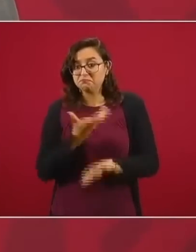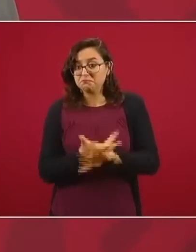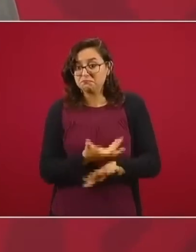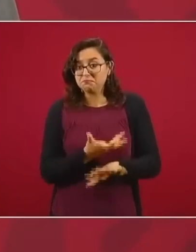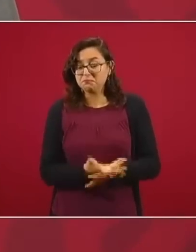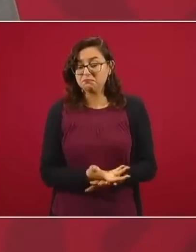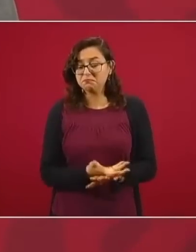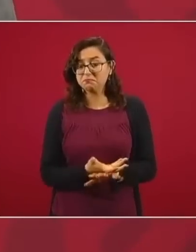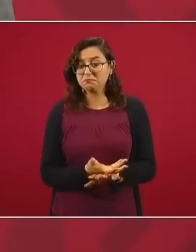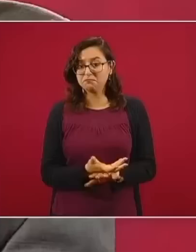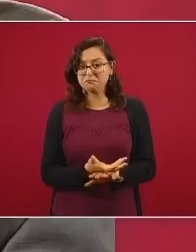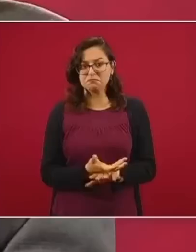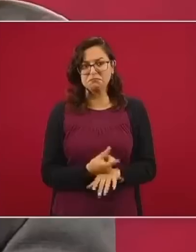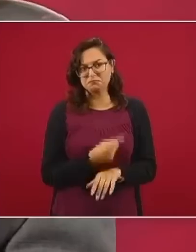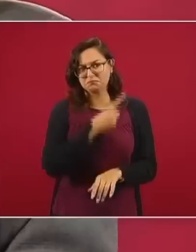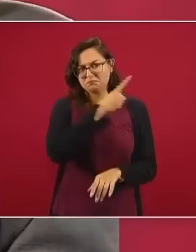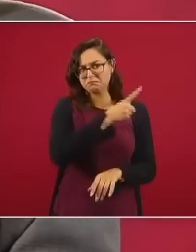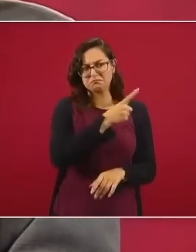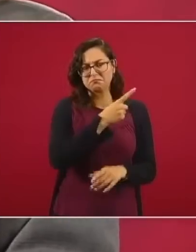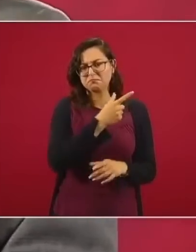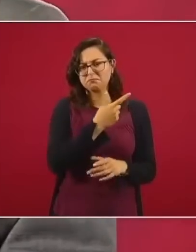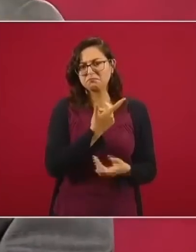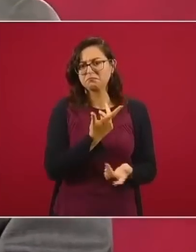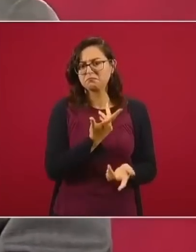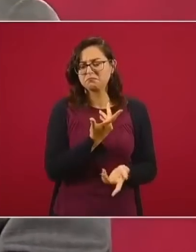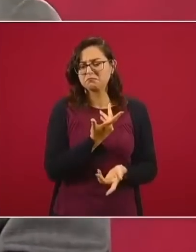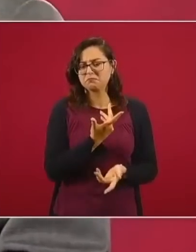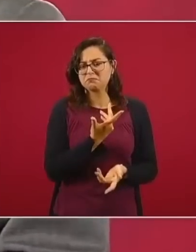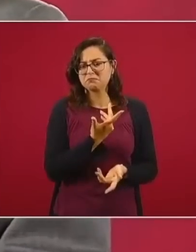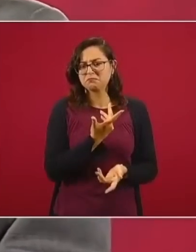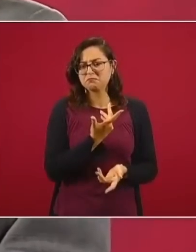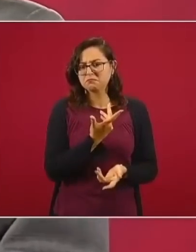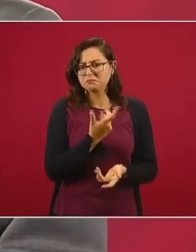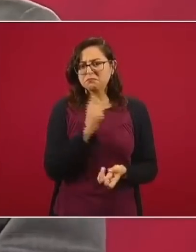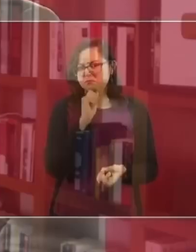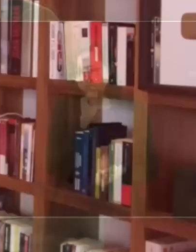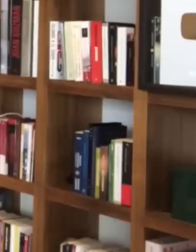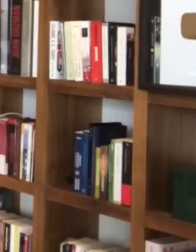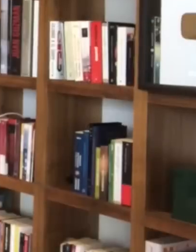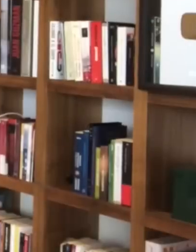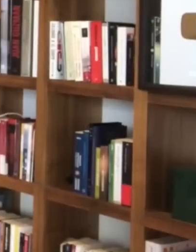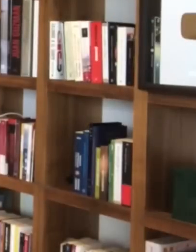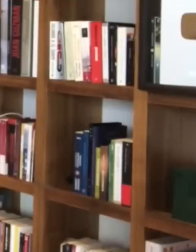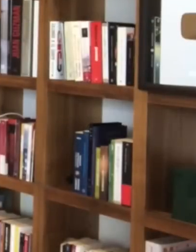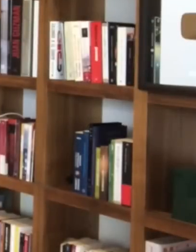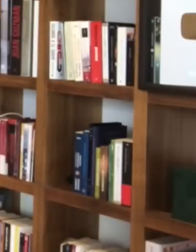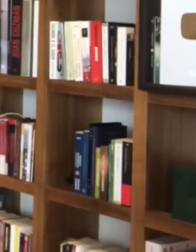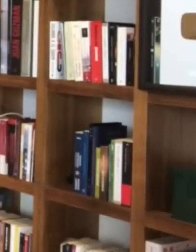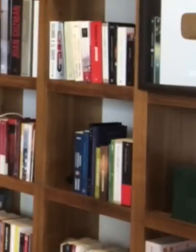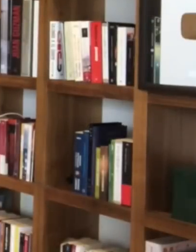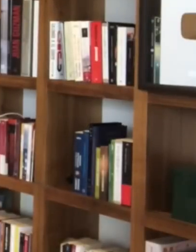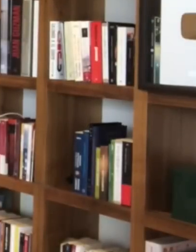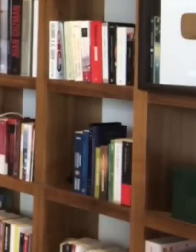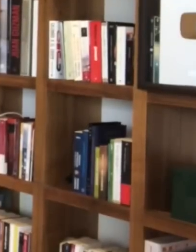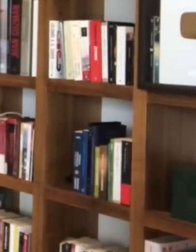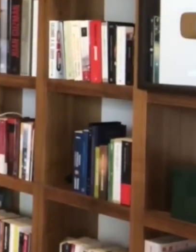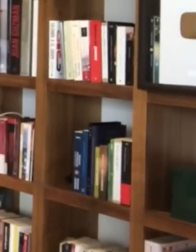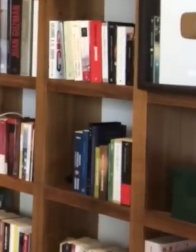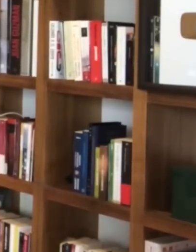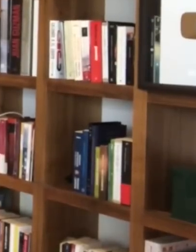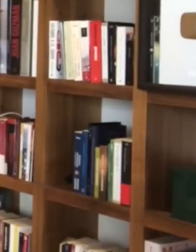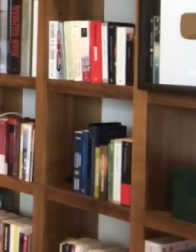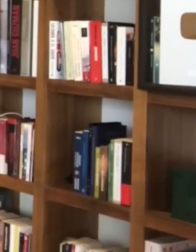temporada en periodo electoral allí hay elecciones el 18 de octubre pero el consejero de línea ciro murayama aclaró